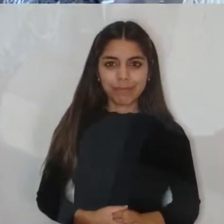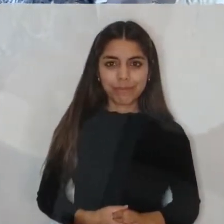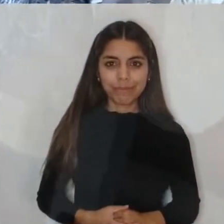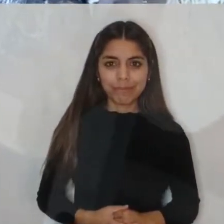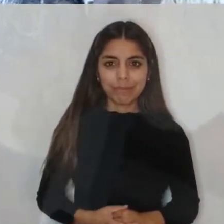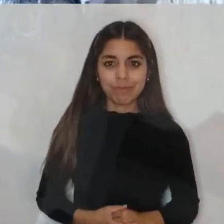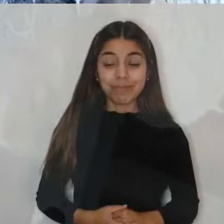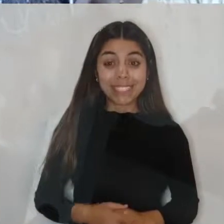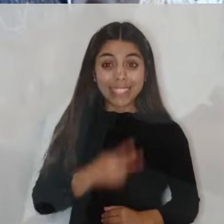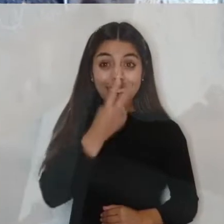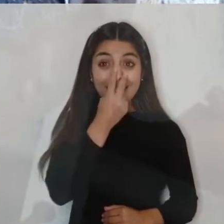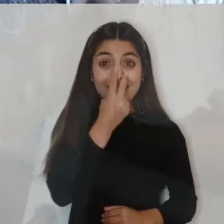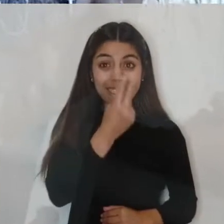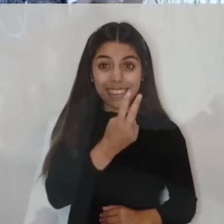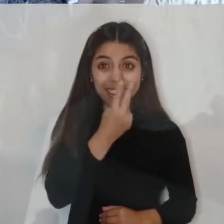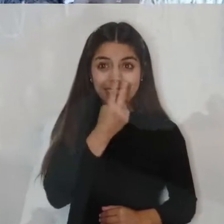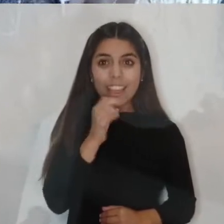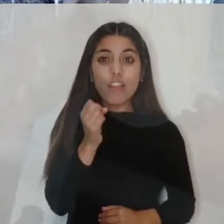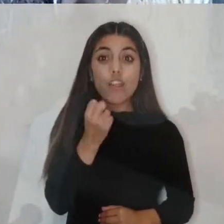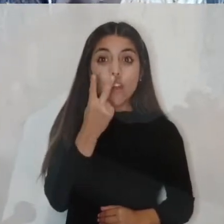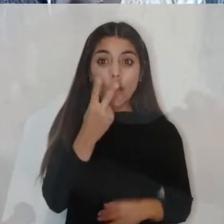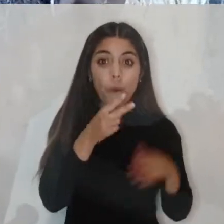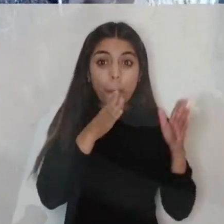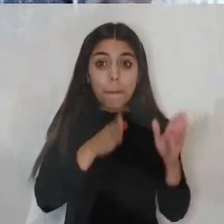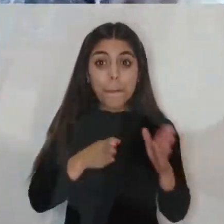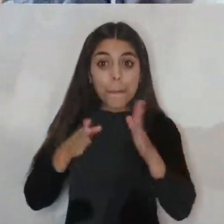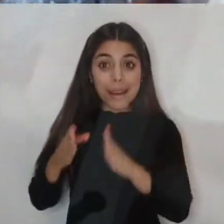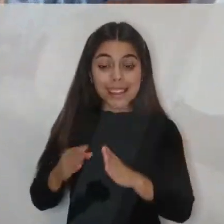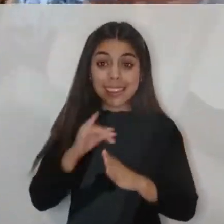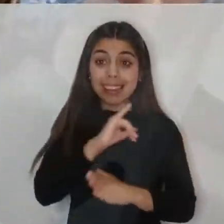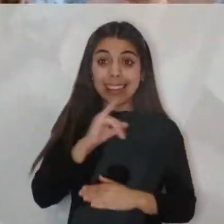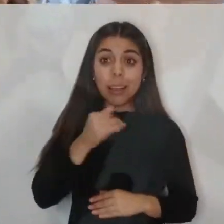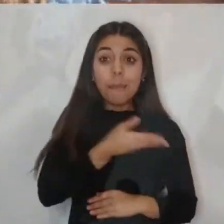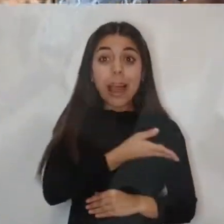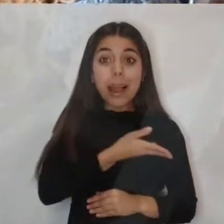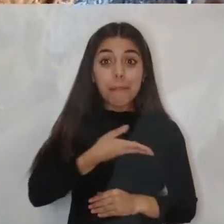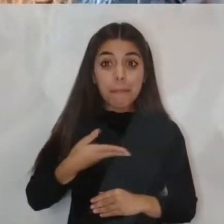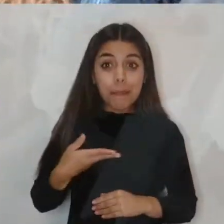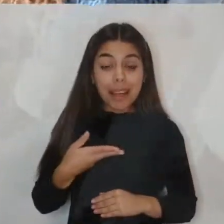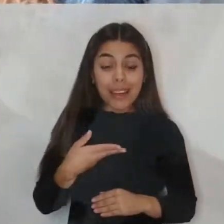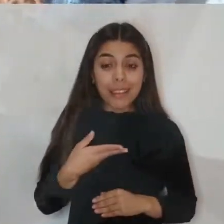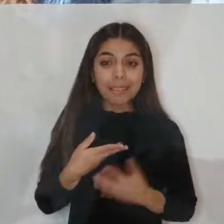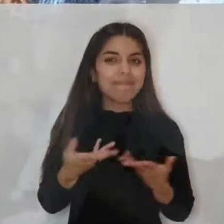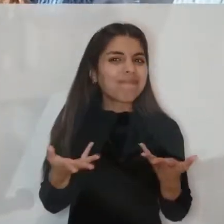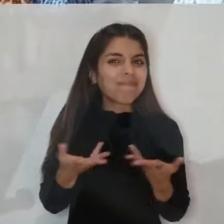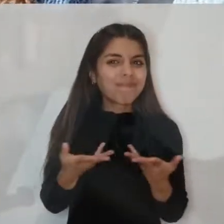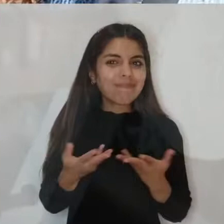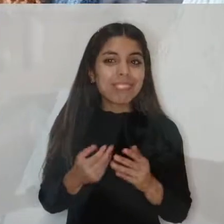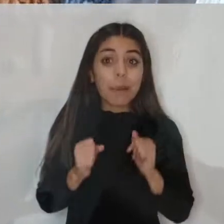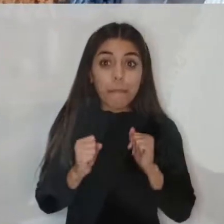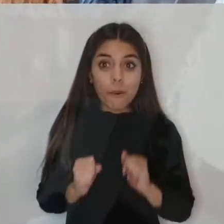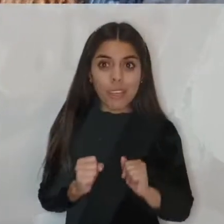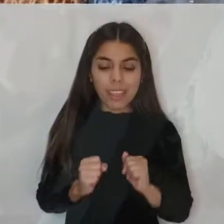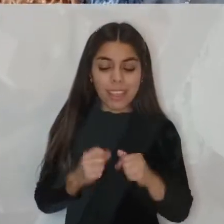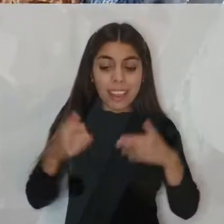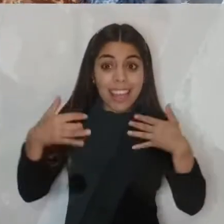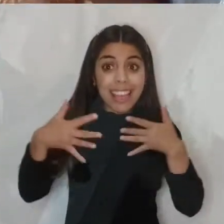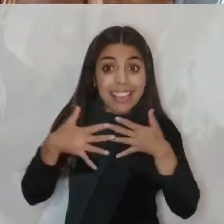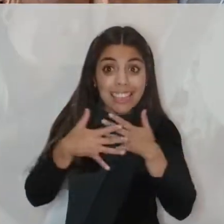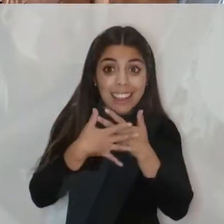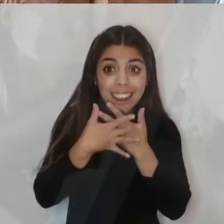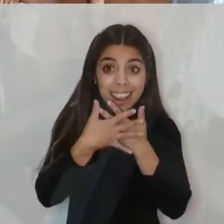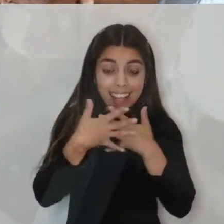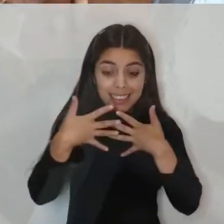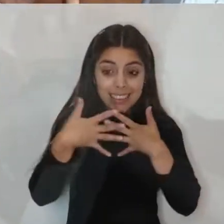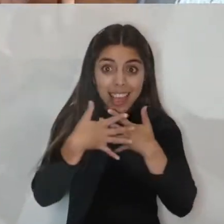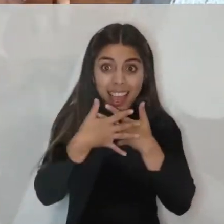Y ahí ya lo tengo escogido las dos partes. Y aquí al medio de estos dos es que se coloca el tono para que pueda quedar entrelazado y se pueda tejer,